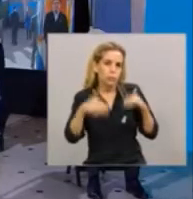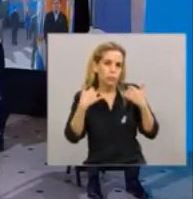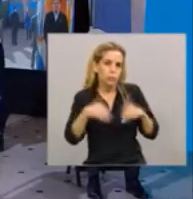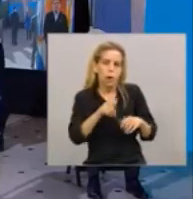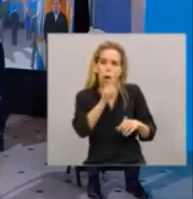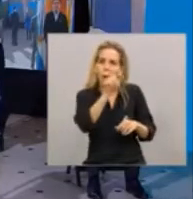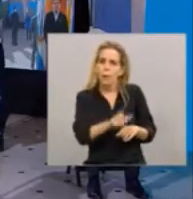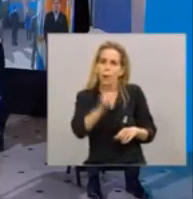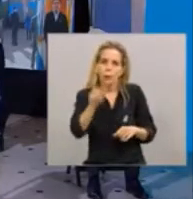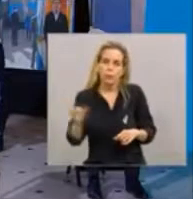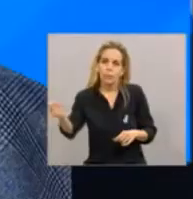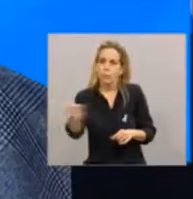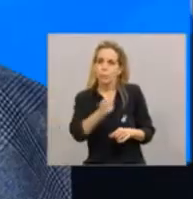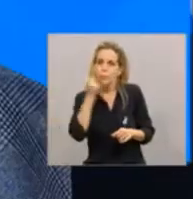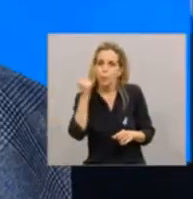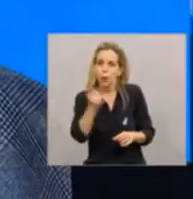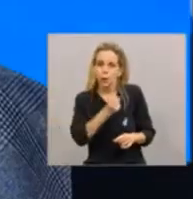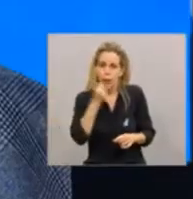enormes